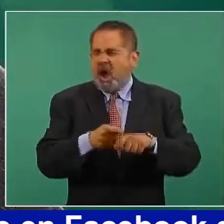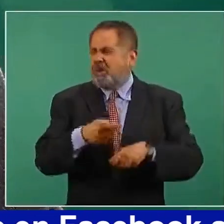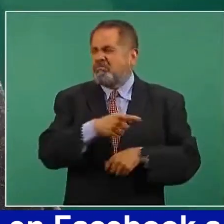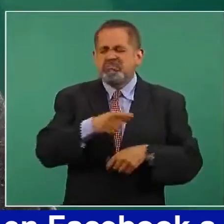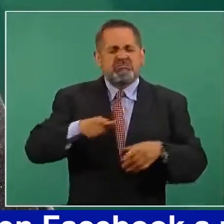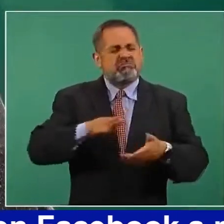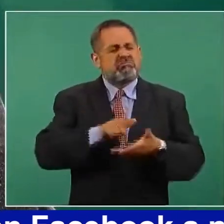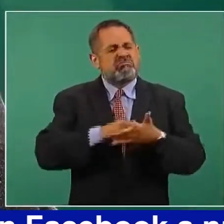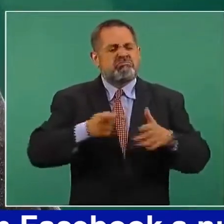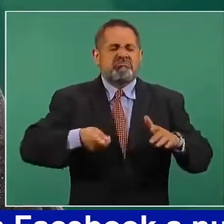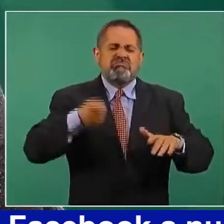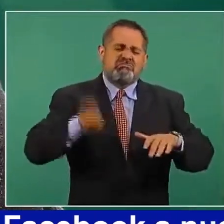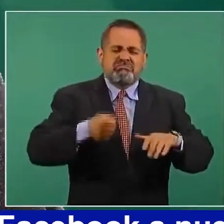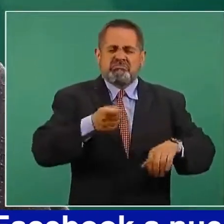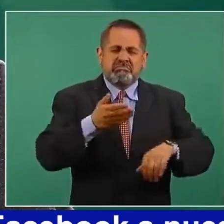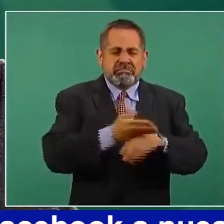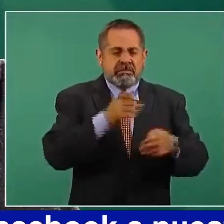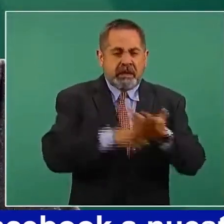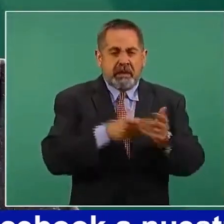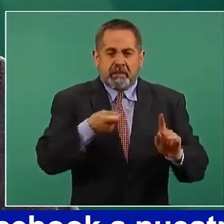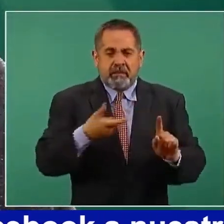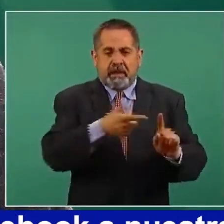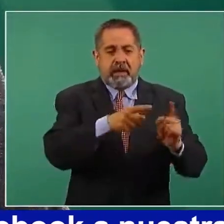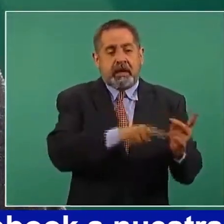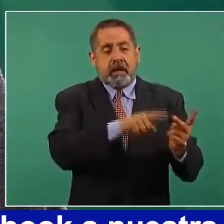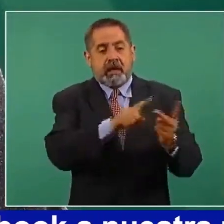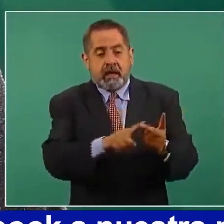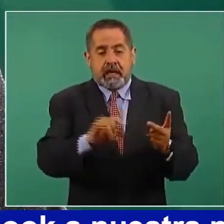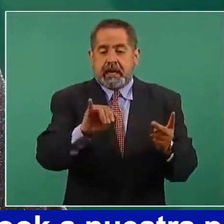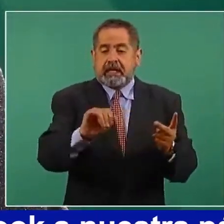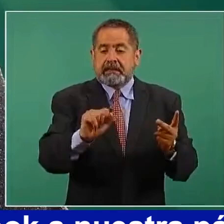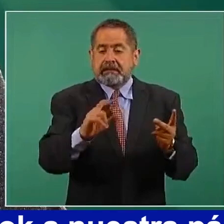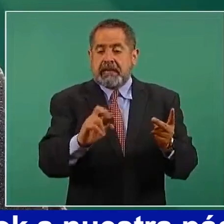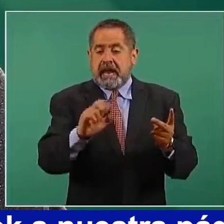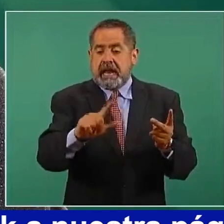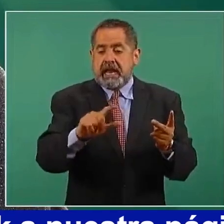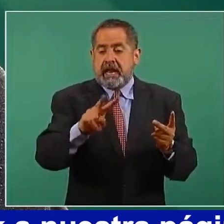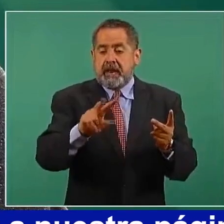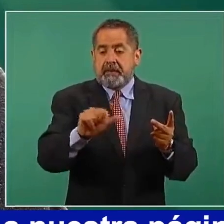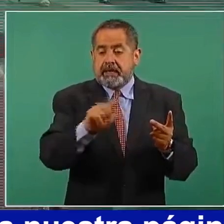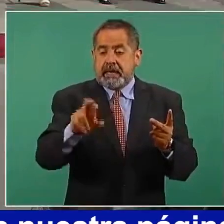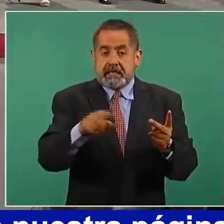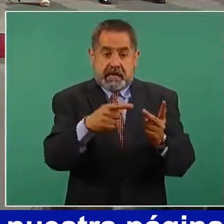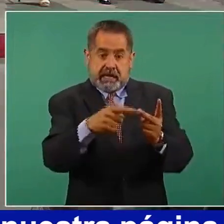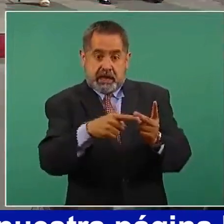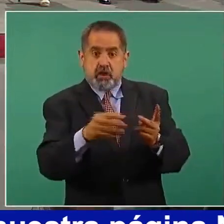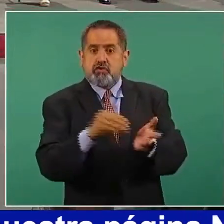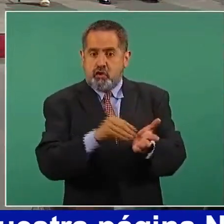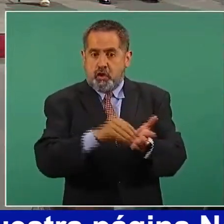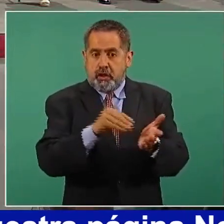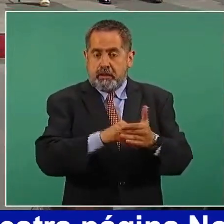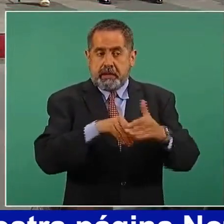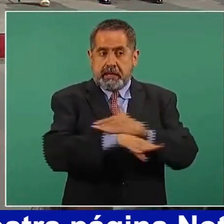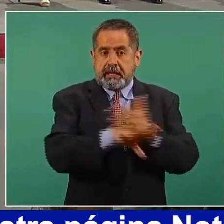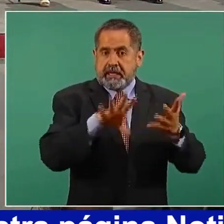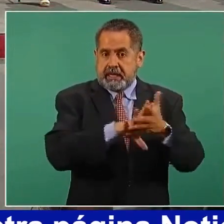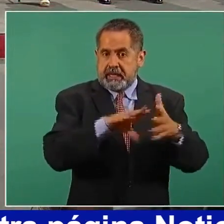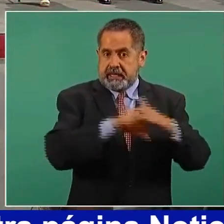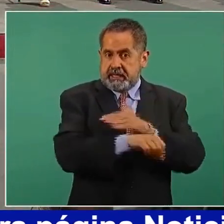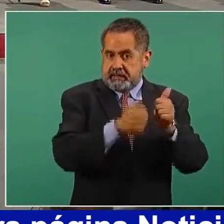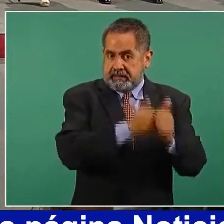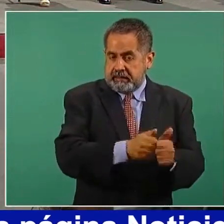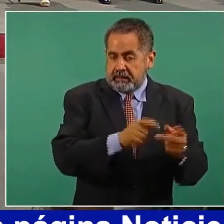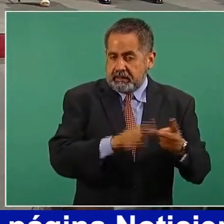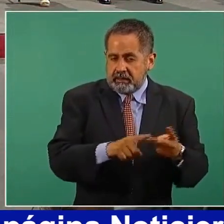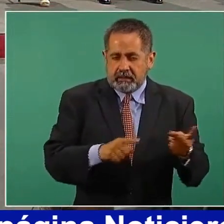condenó como si fuera secuestrador a Israel Vallarta, quien todavía sigue detenido